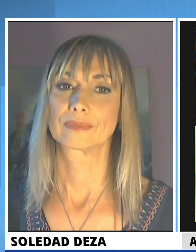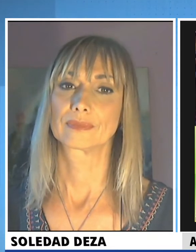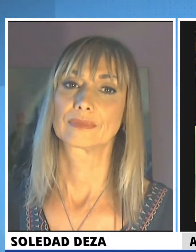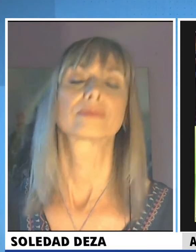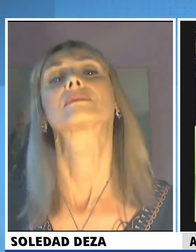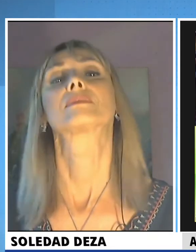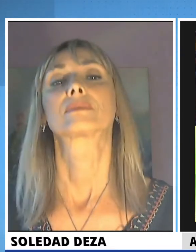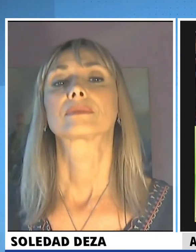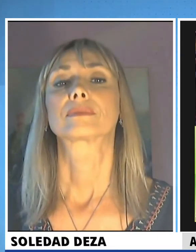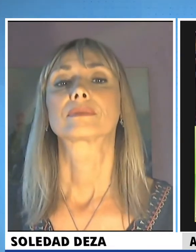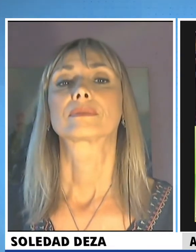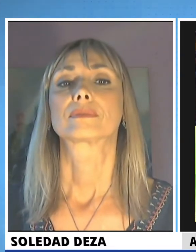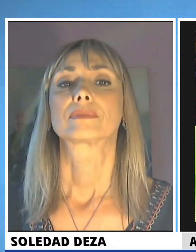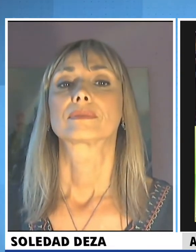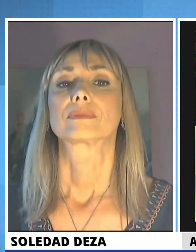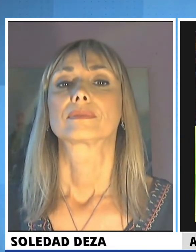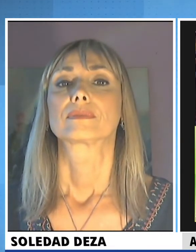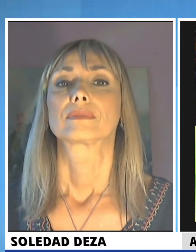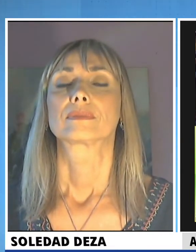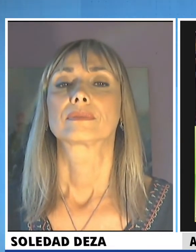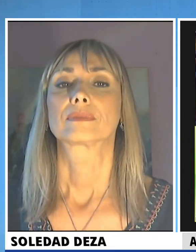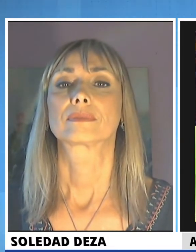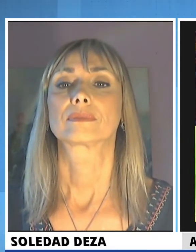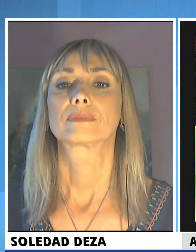negar una interrupción legal de embarazo.